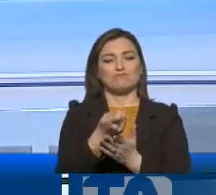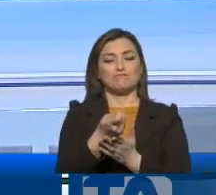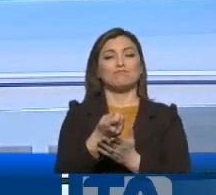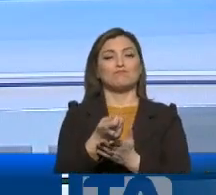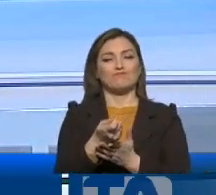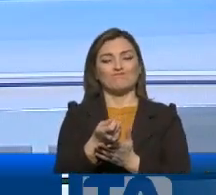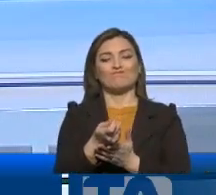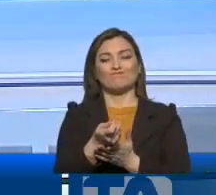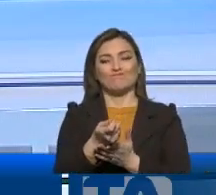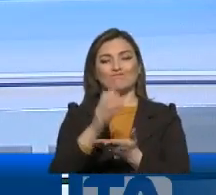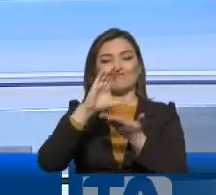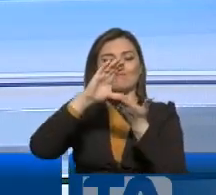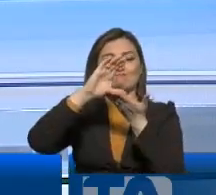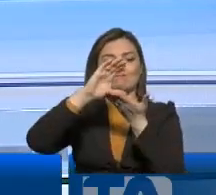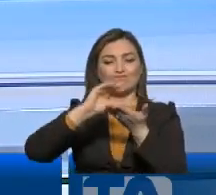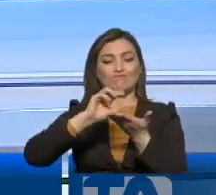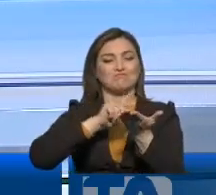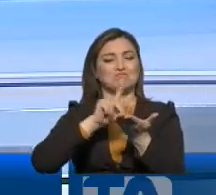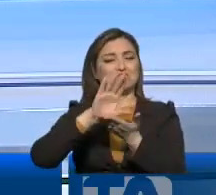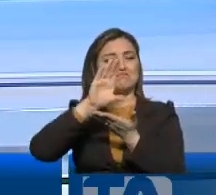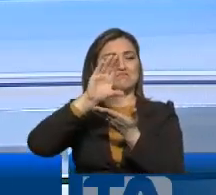sustancialmente reducido